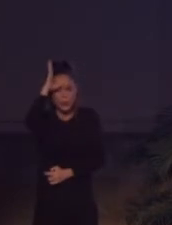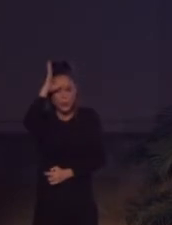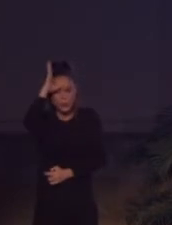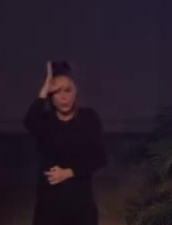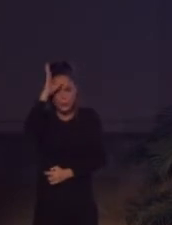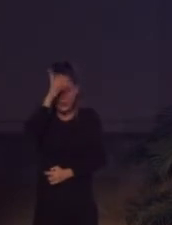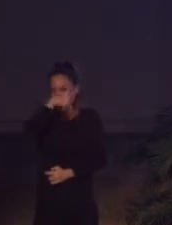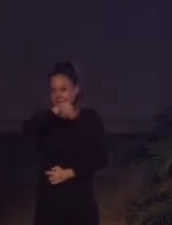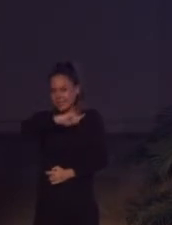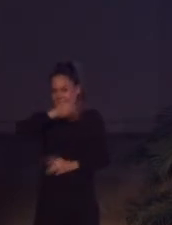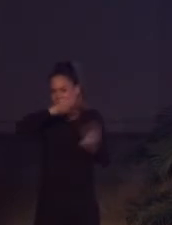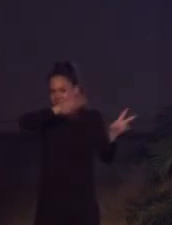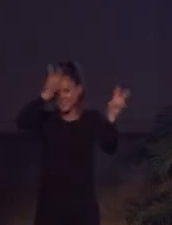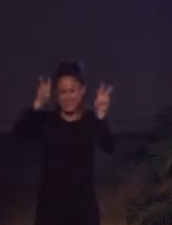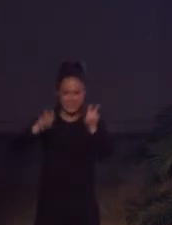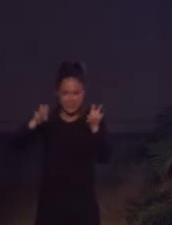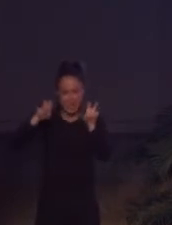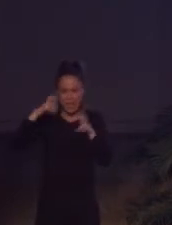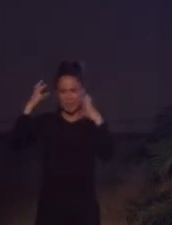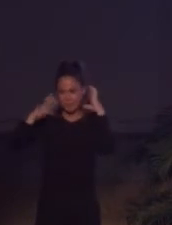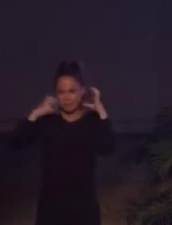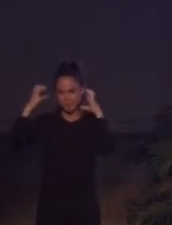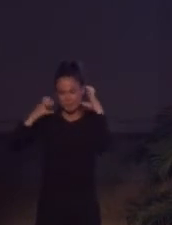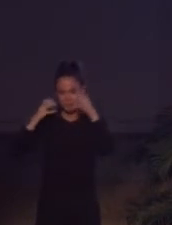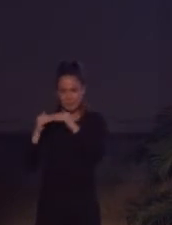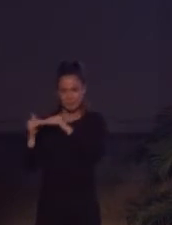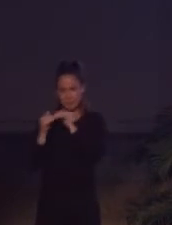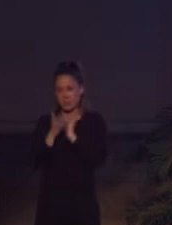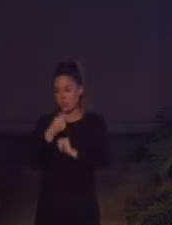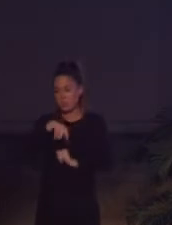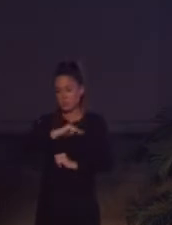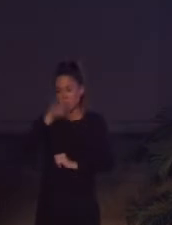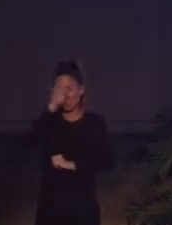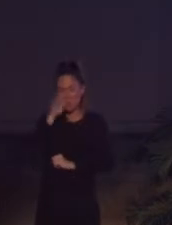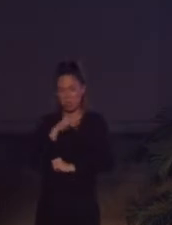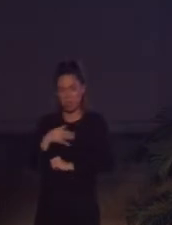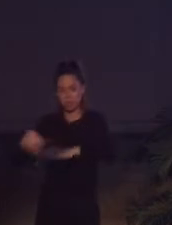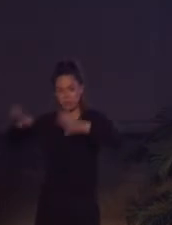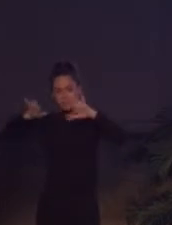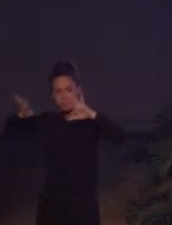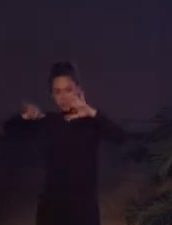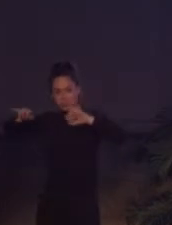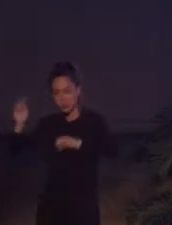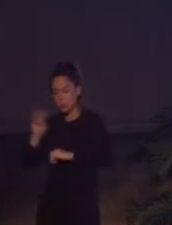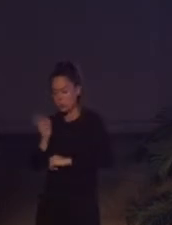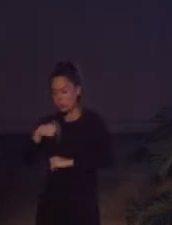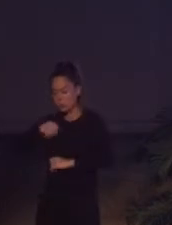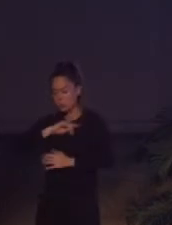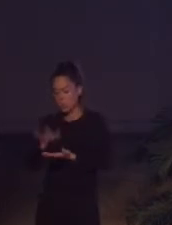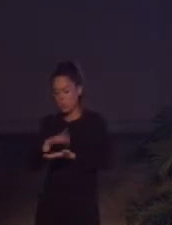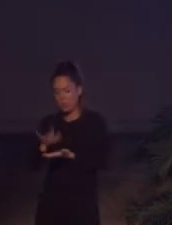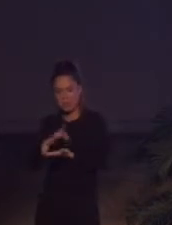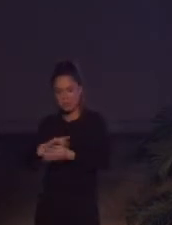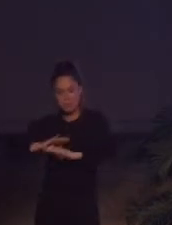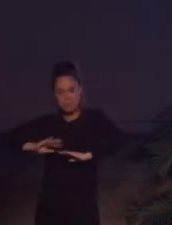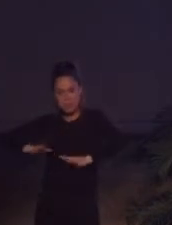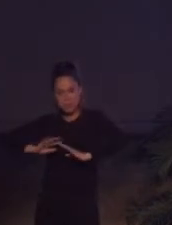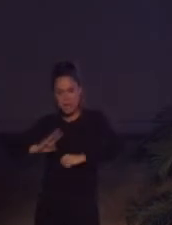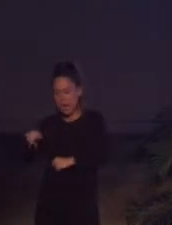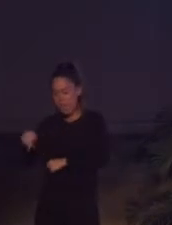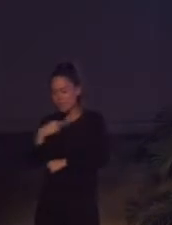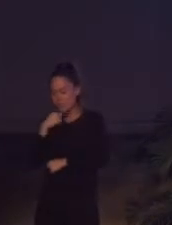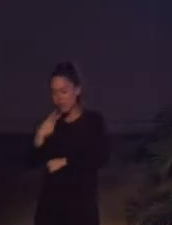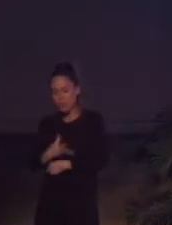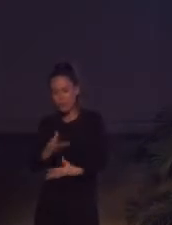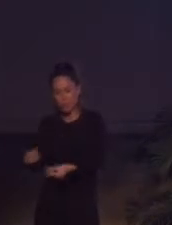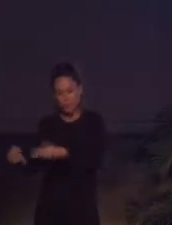tener de antiespecismo y transfeminismo, porque nosotras no somos teóricas, nosotras tenemos una revista que ha sido lanzadera de muchas voces